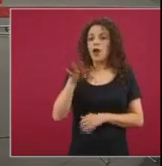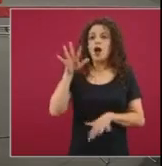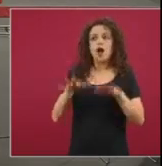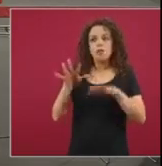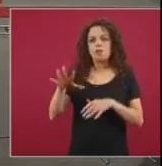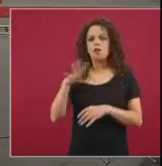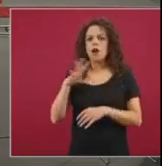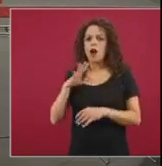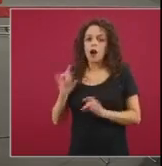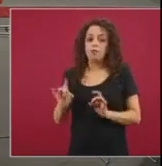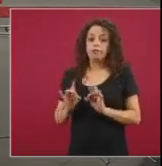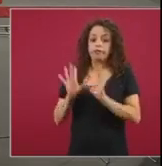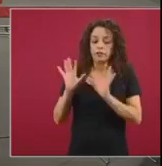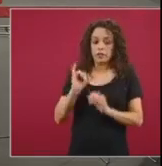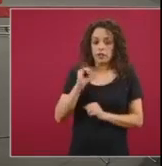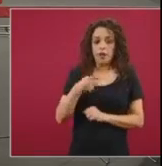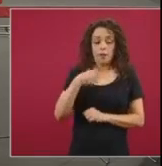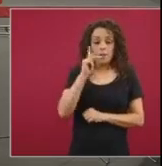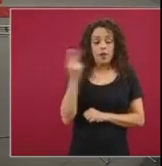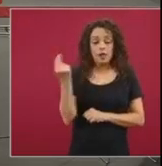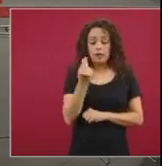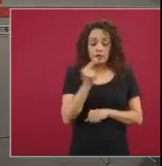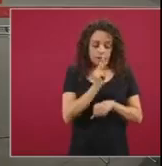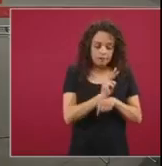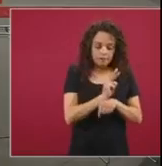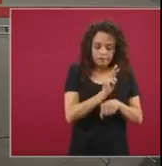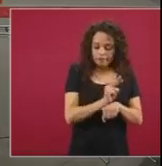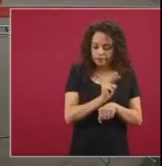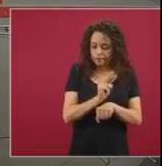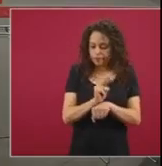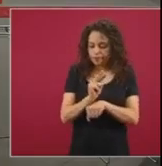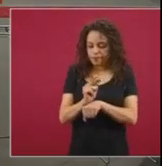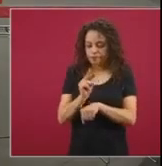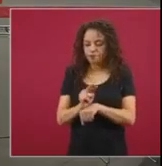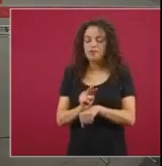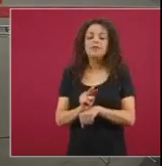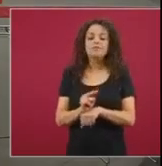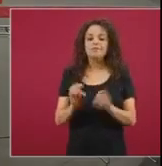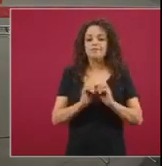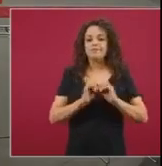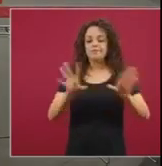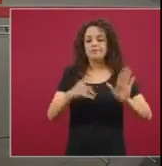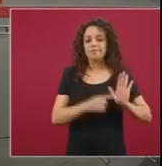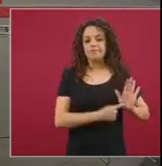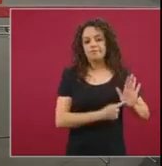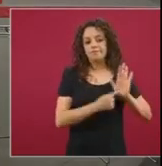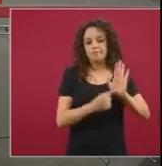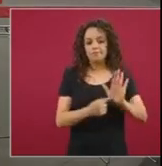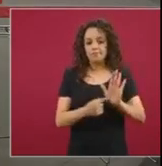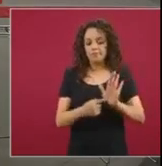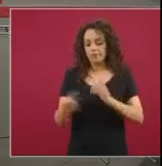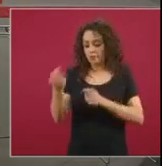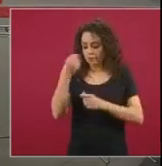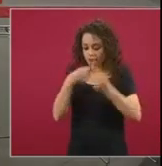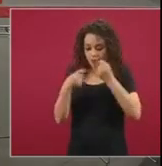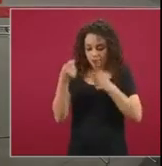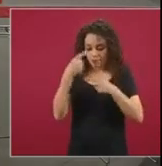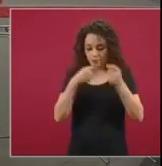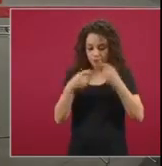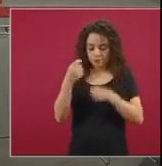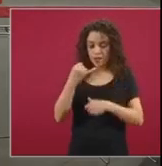pero realmente la vigilancia que se ha hecho demuestra que, a pesar de que se combinan todos estos fármacos y que es tiempo